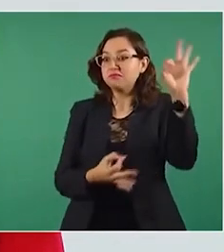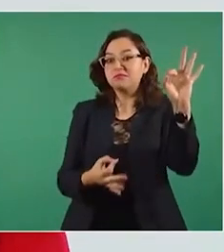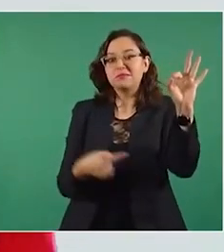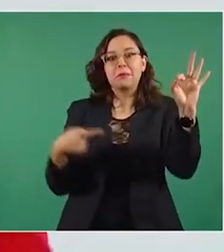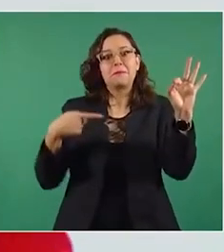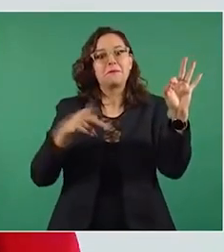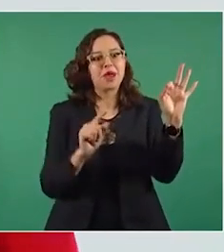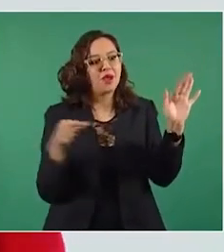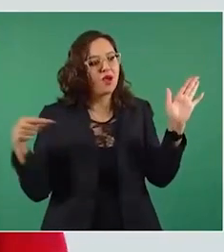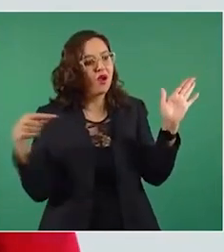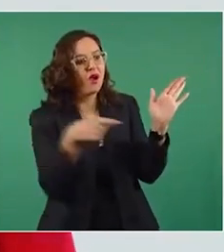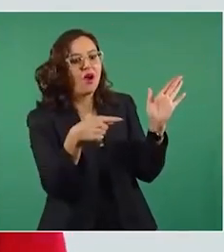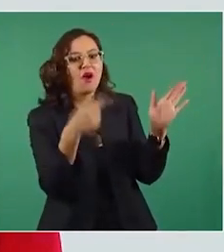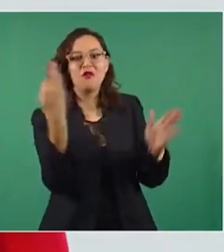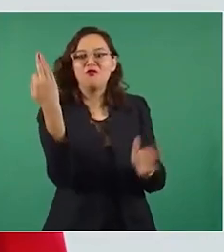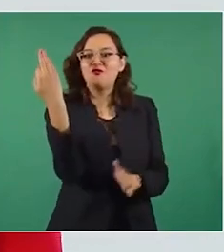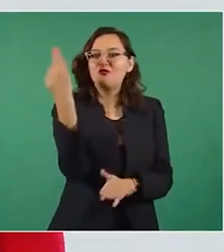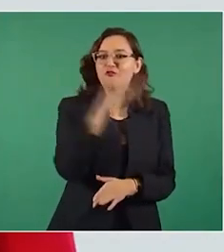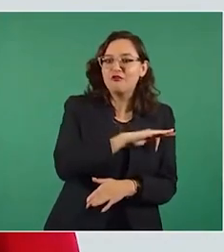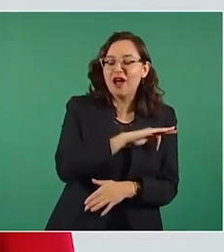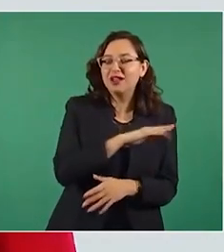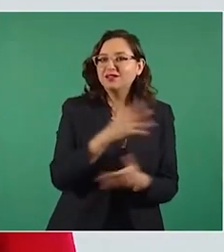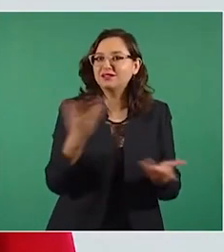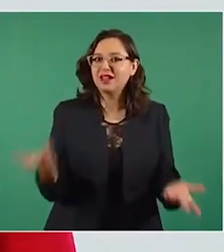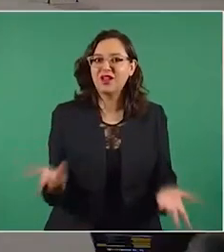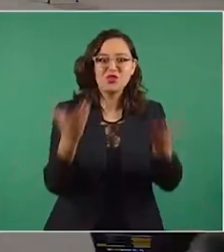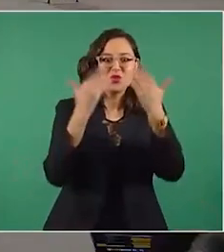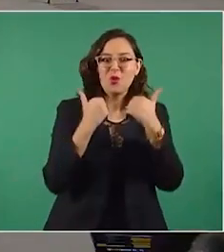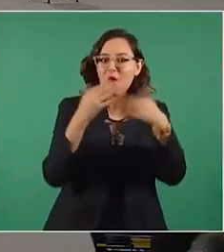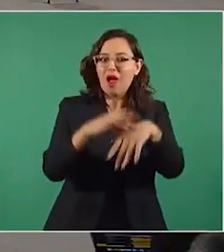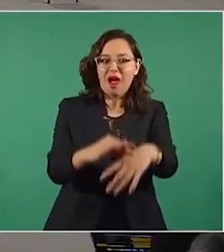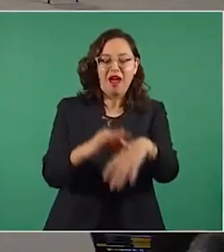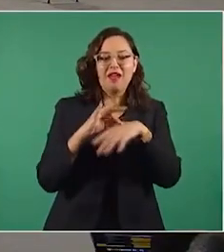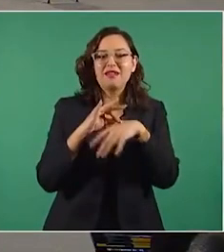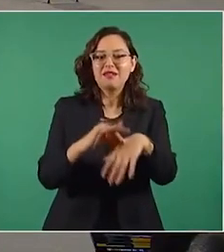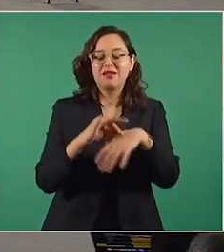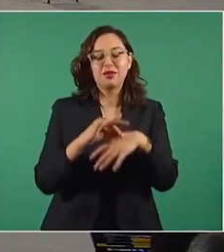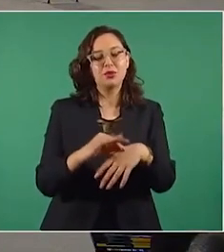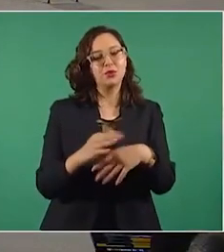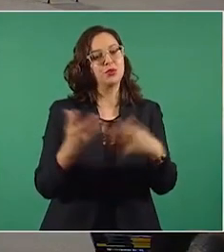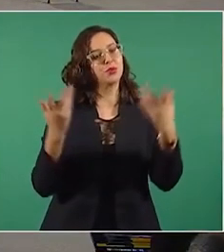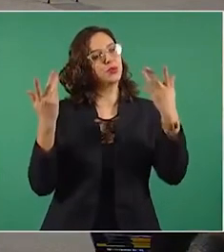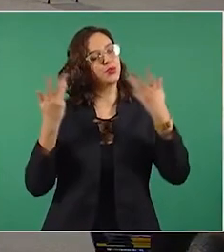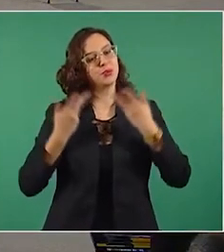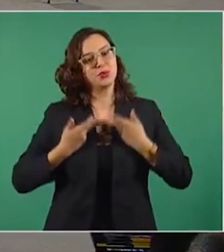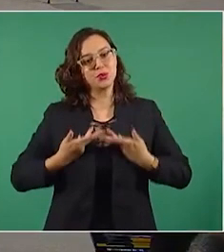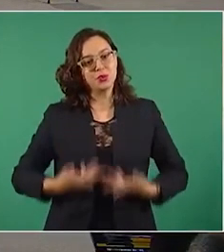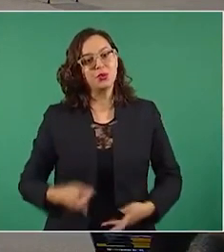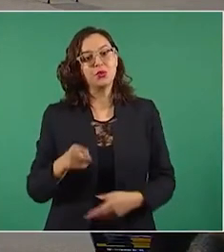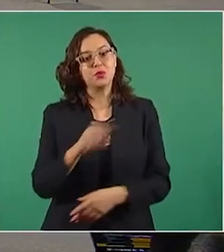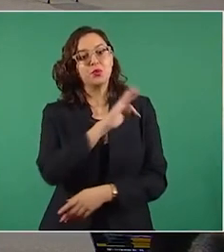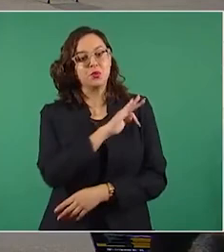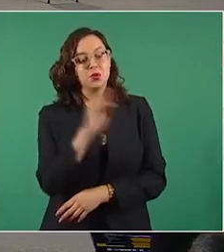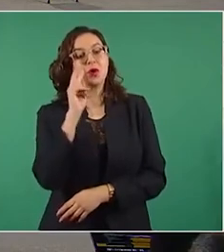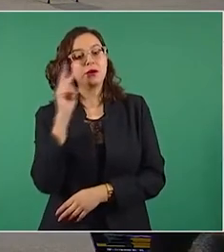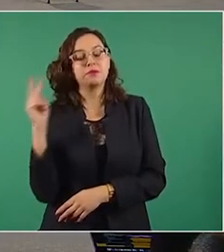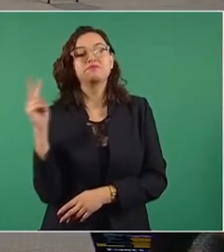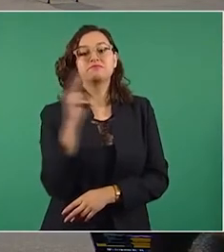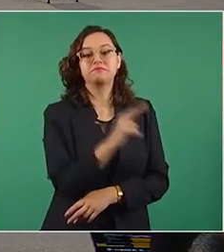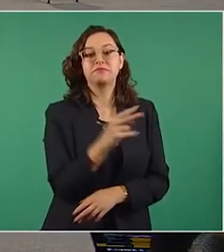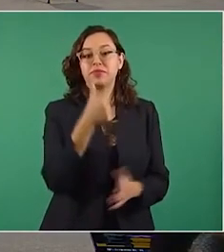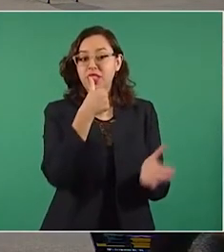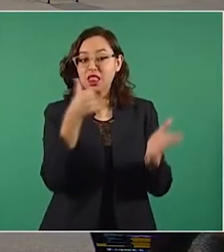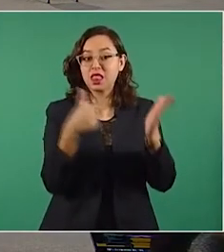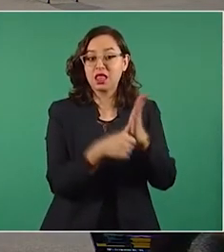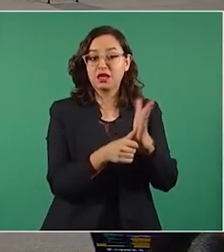pirata, aunque se hizo pasar como un documento oficial. Aquí está la nota del Universal, la podemos ver en la pantalla, y la supuesta